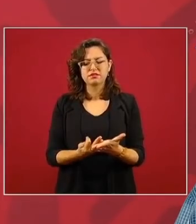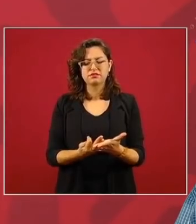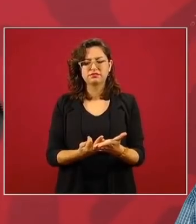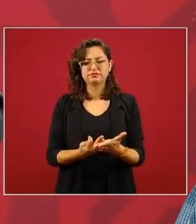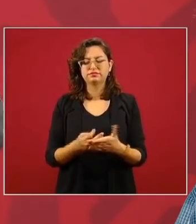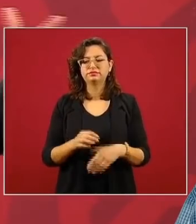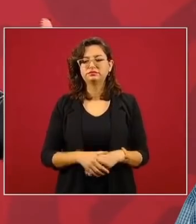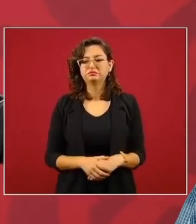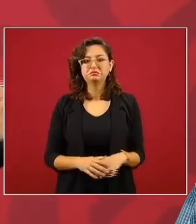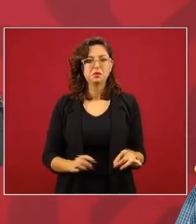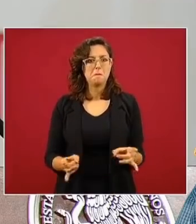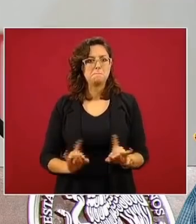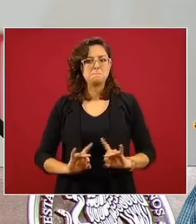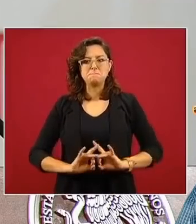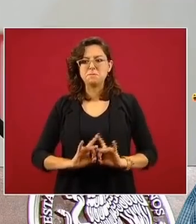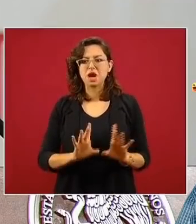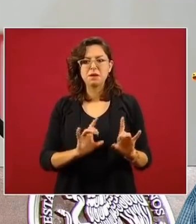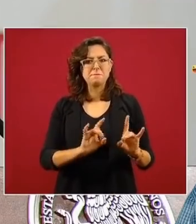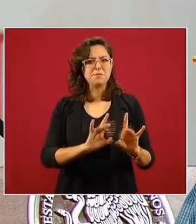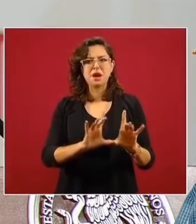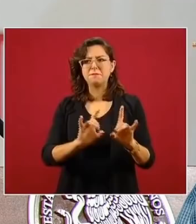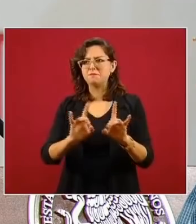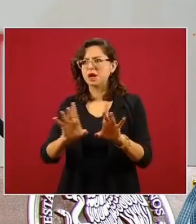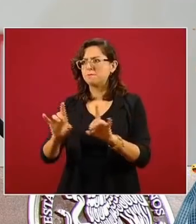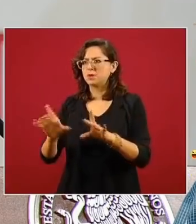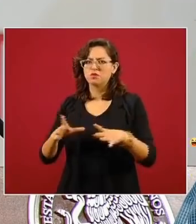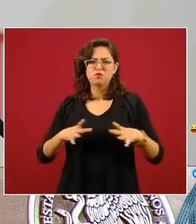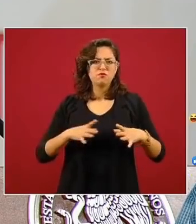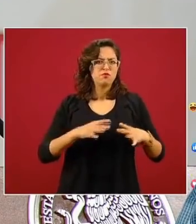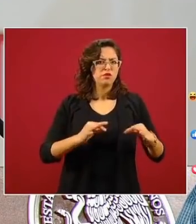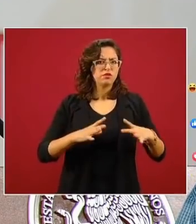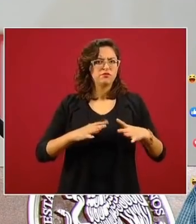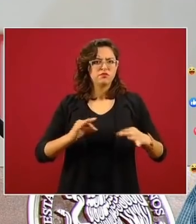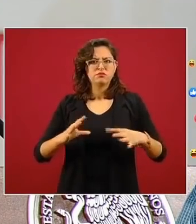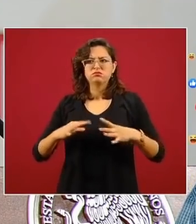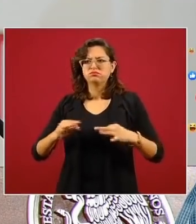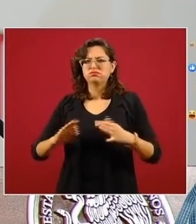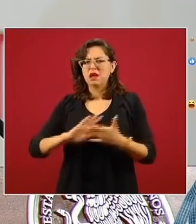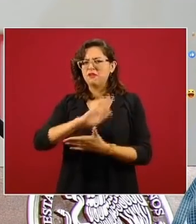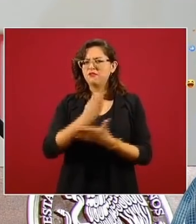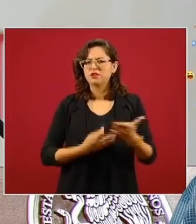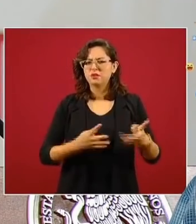De repente surgieron así, empresas factureras, para